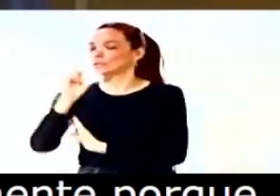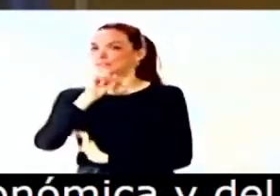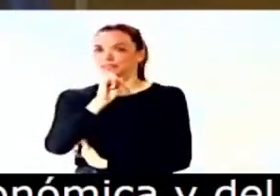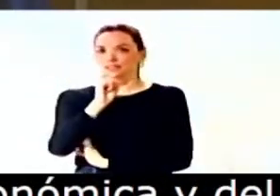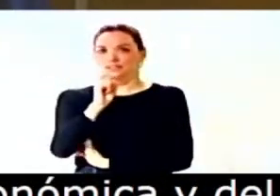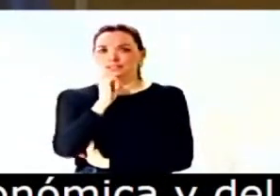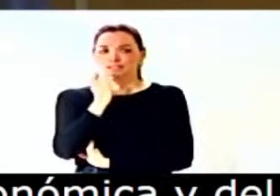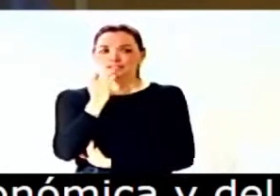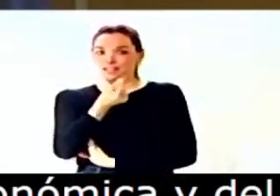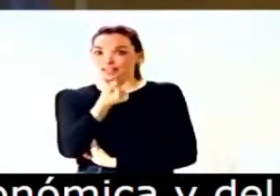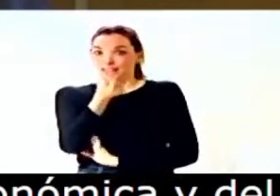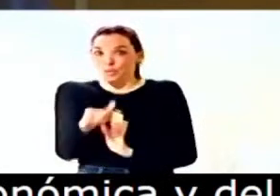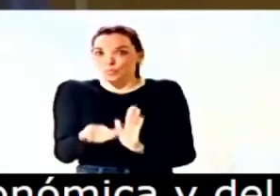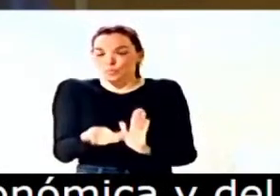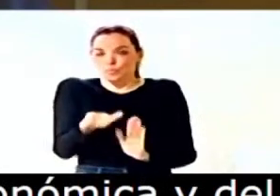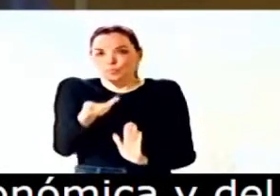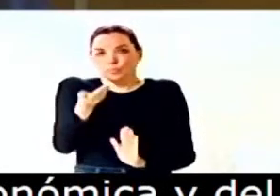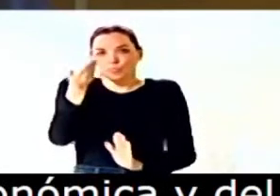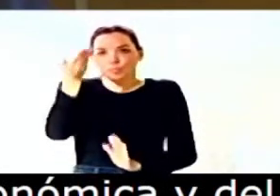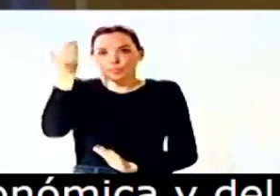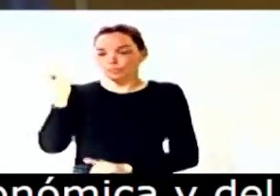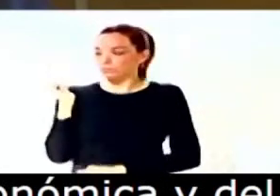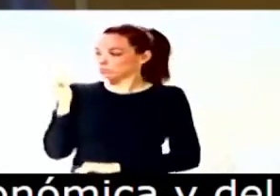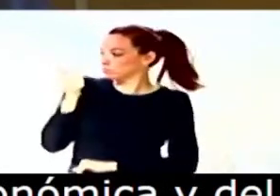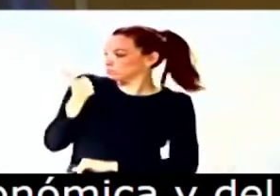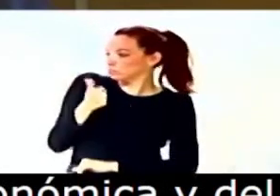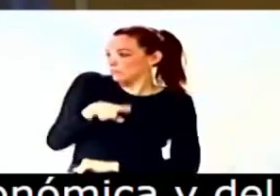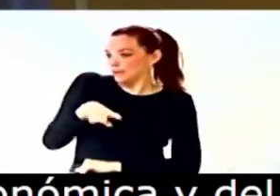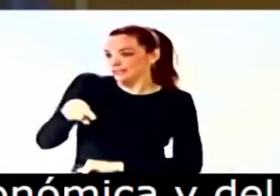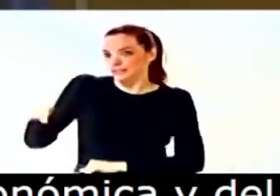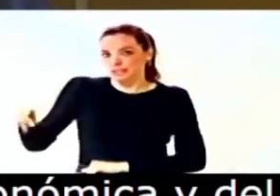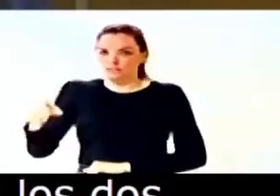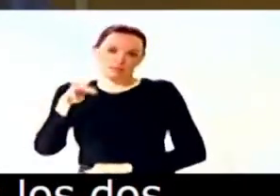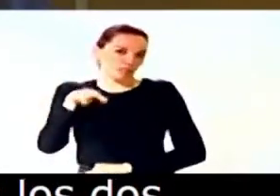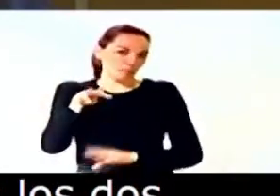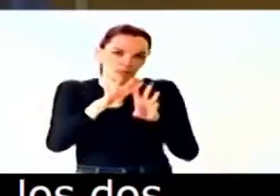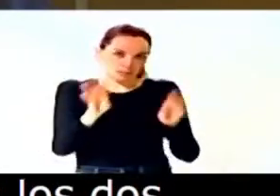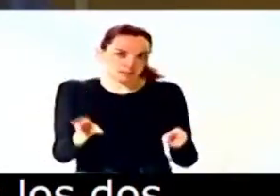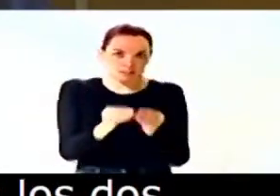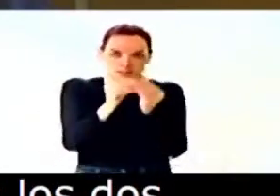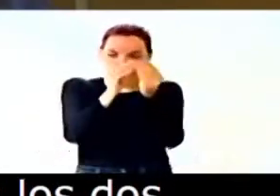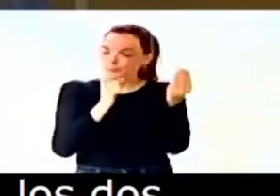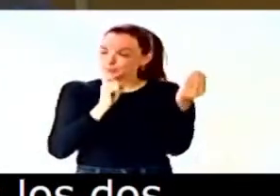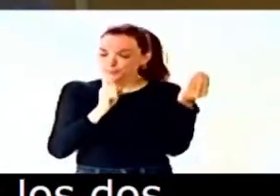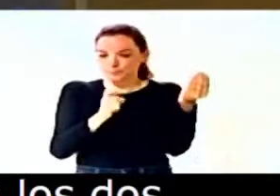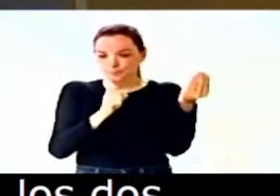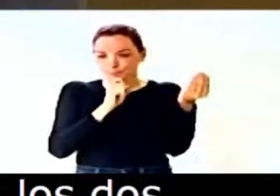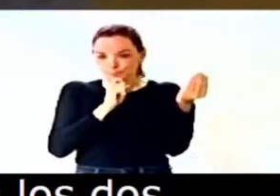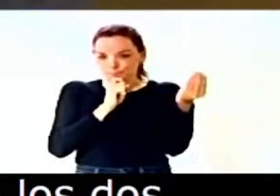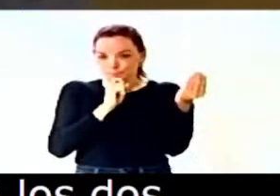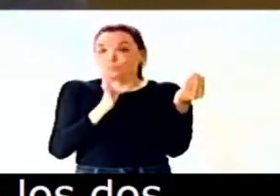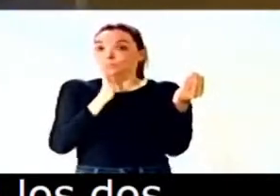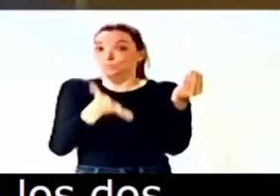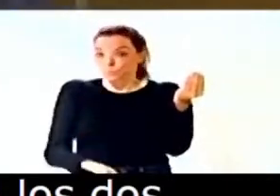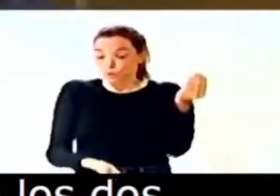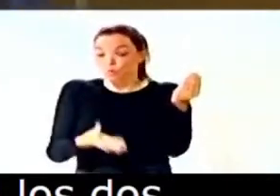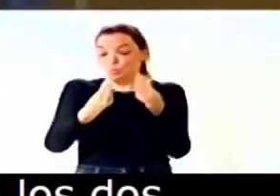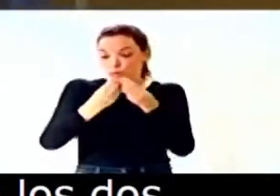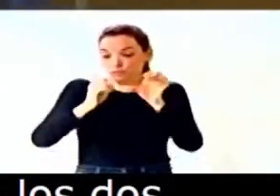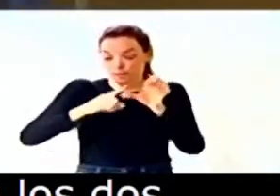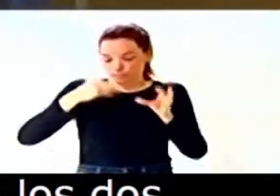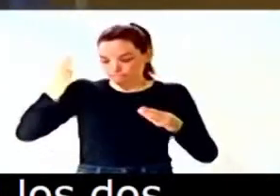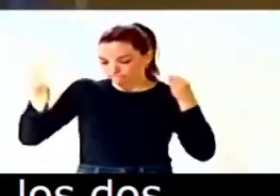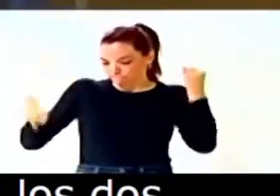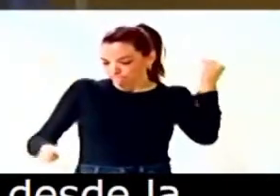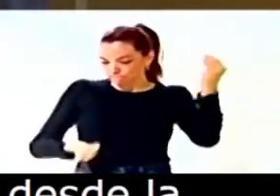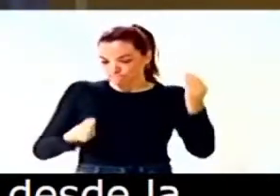con la inflación que hemos tenido en los 2 últimos meses, 3 meses. Por eso nosotros, desde la Junta de Extremadura, entendemos que es